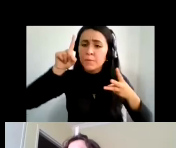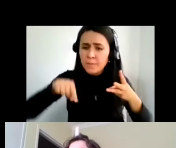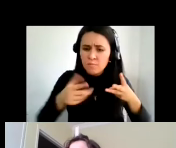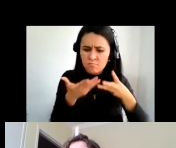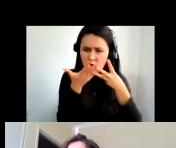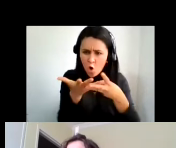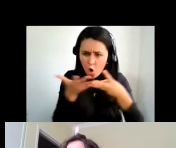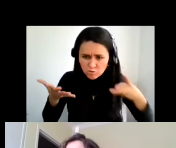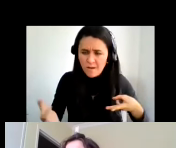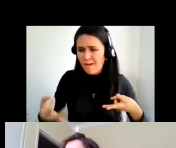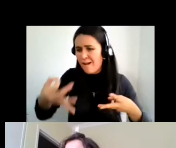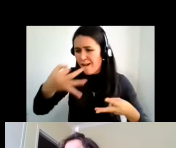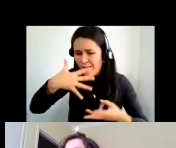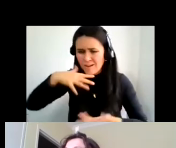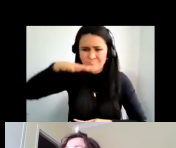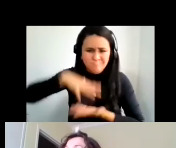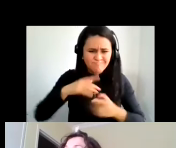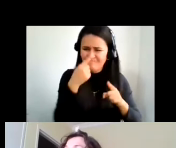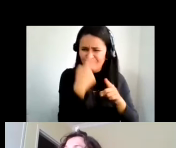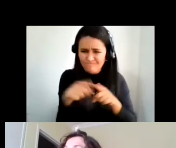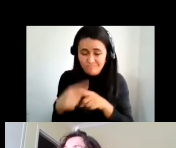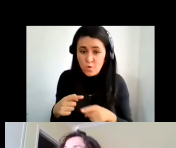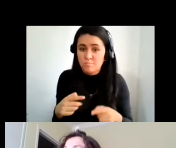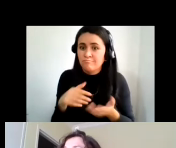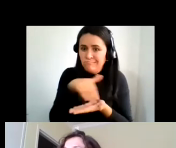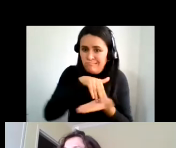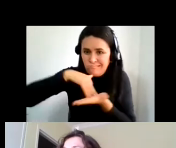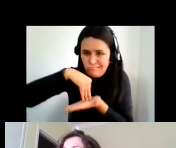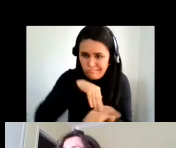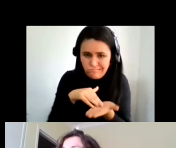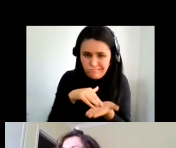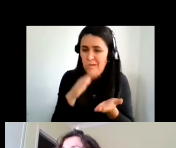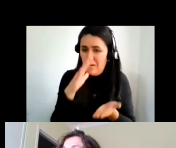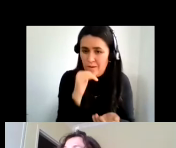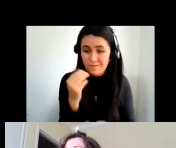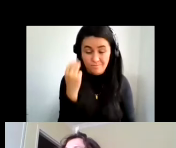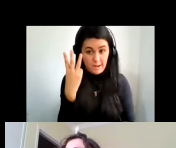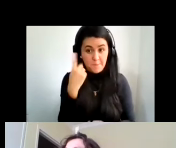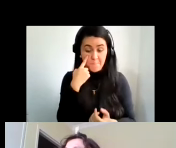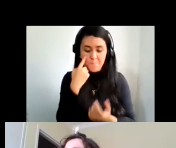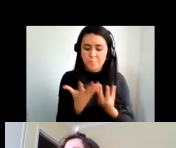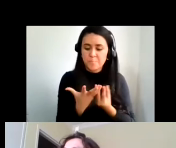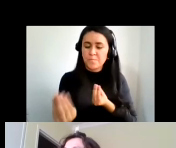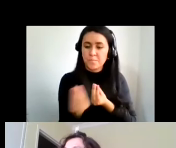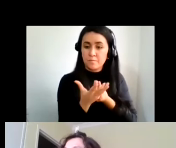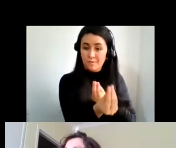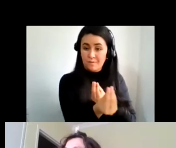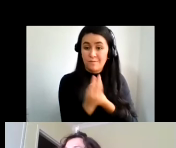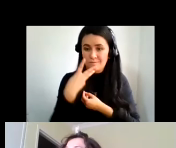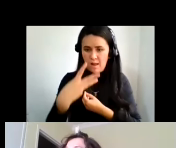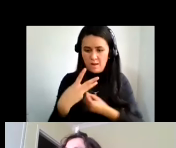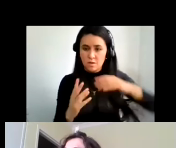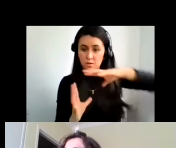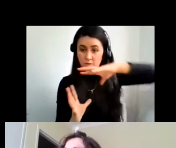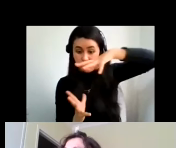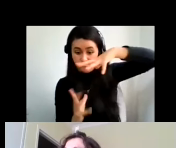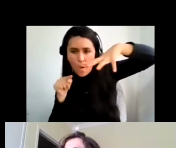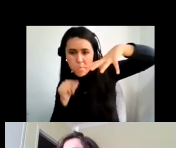Bajo barreras de accesibilidad, estos se dividen en tres grupos. Tenemos lo geográfico y lo referente